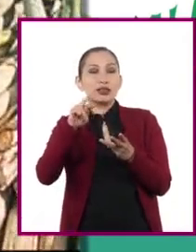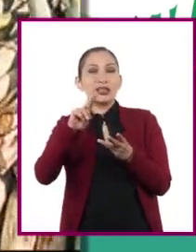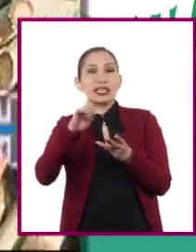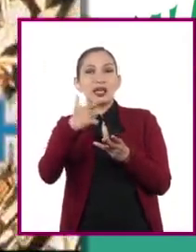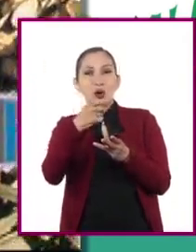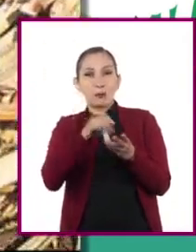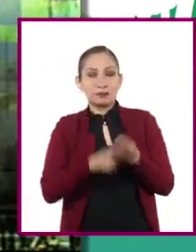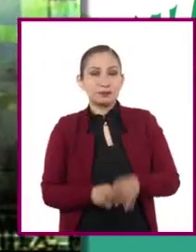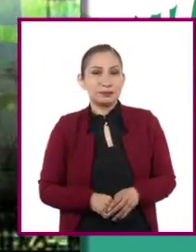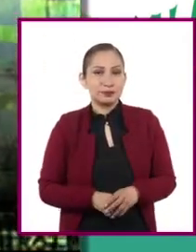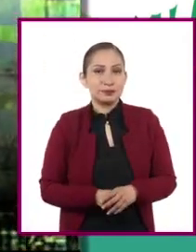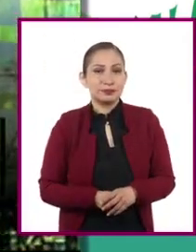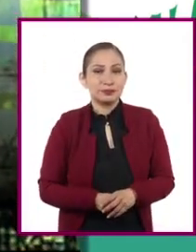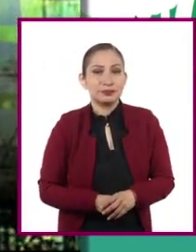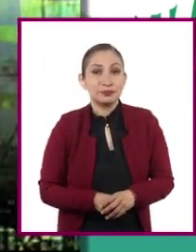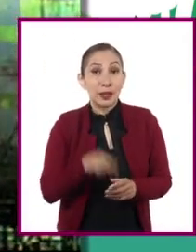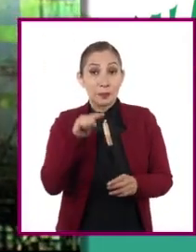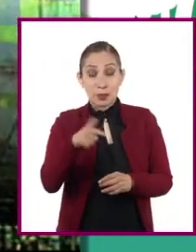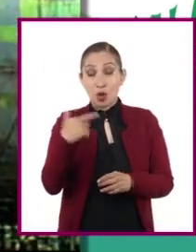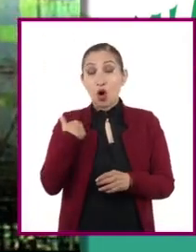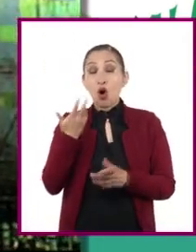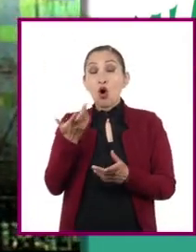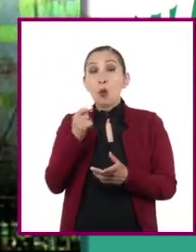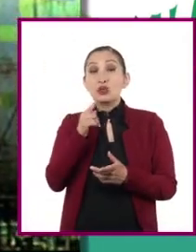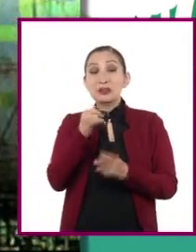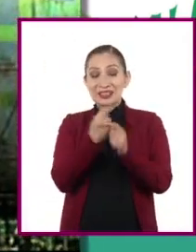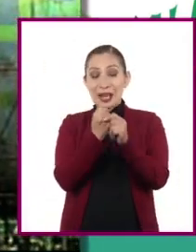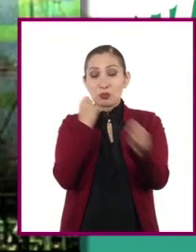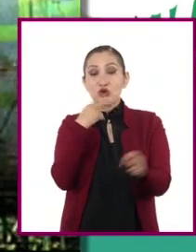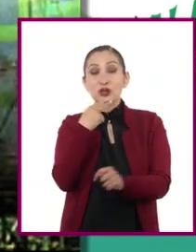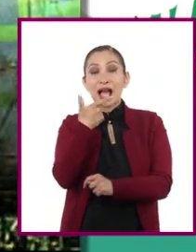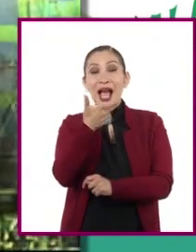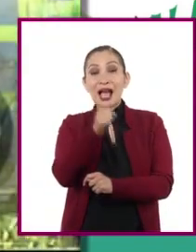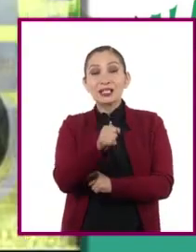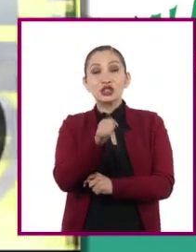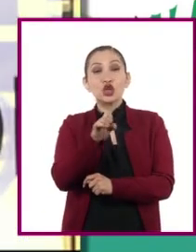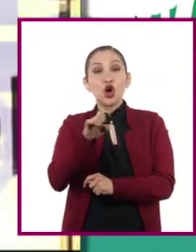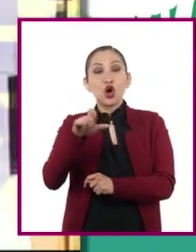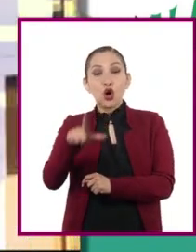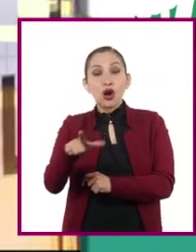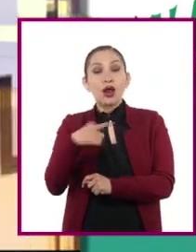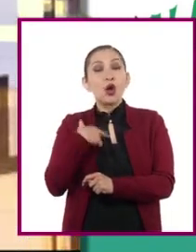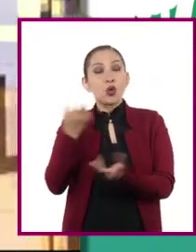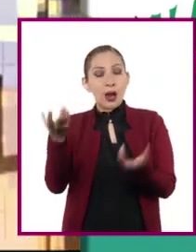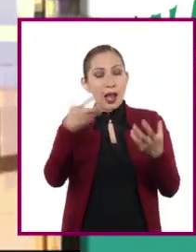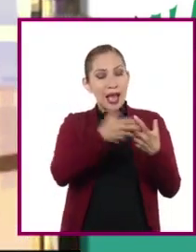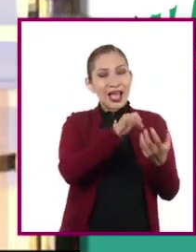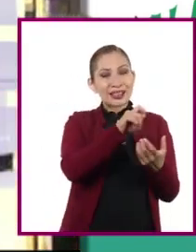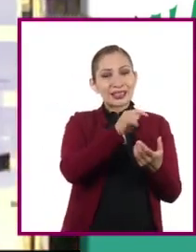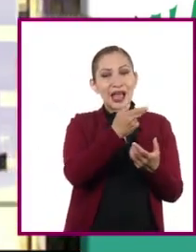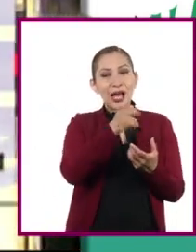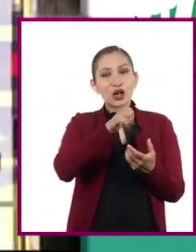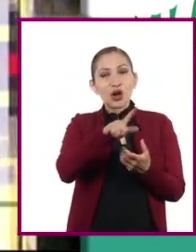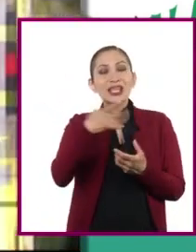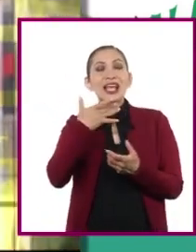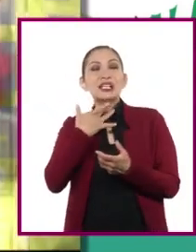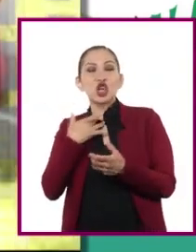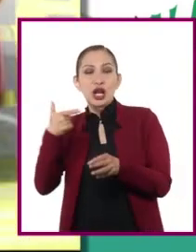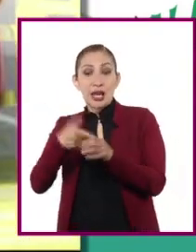trigo. Como combustible para transporte se utiliza el gasool, una mezcla de etanol con